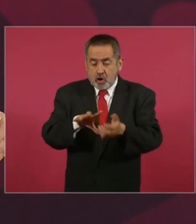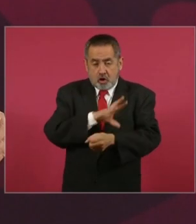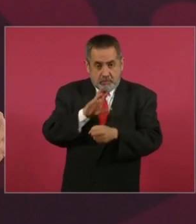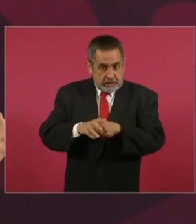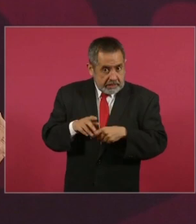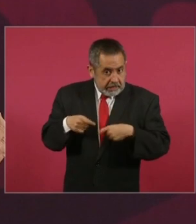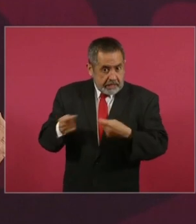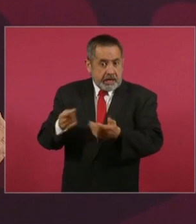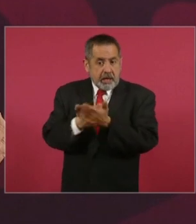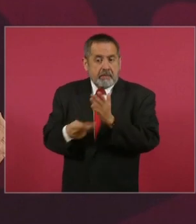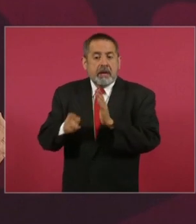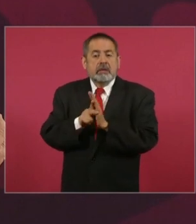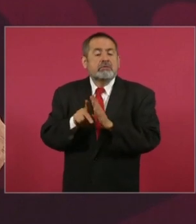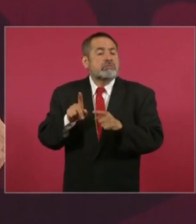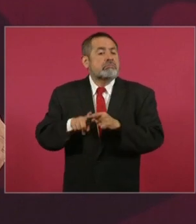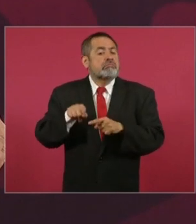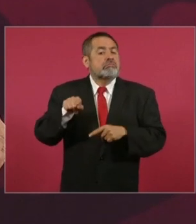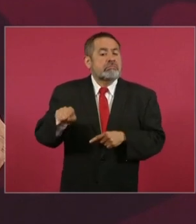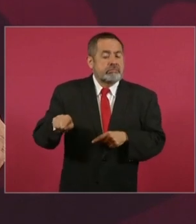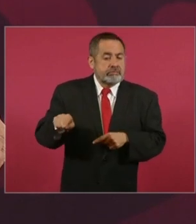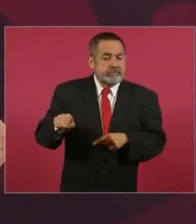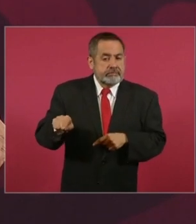cabo, tanto en el sector